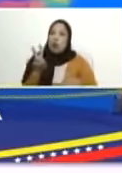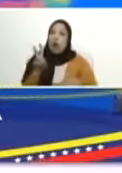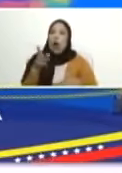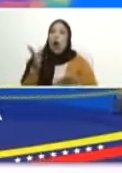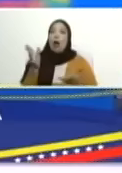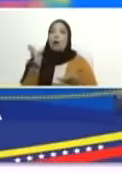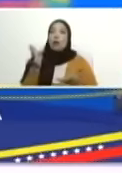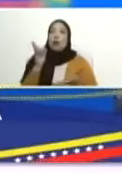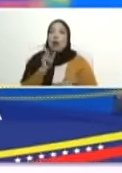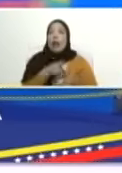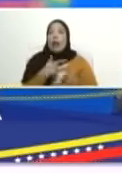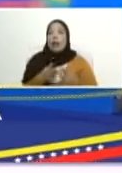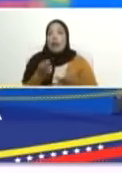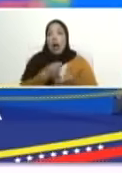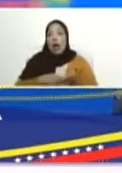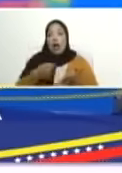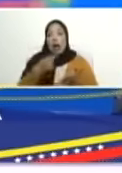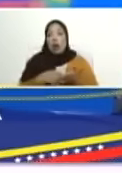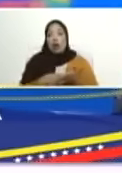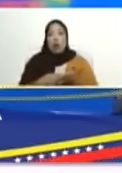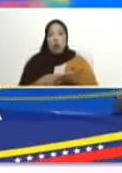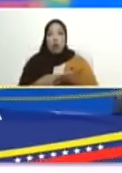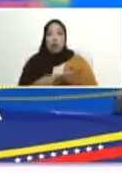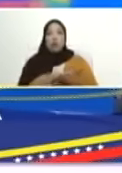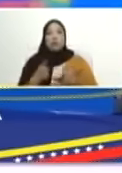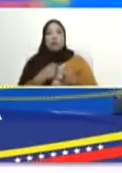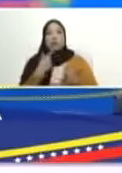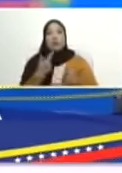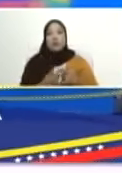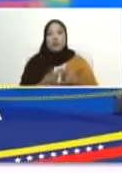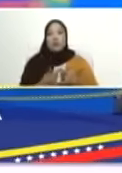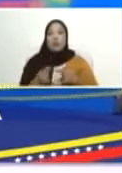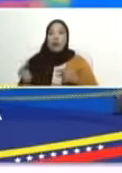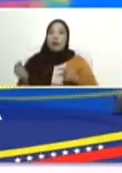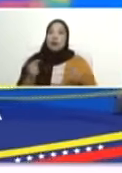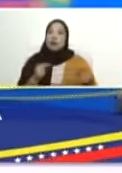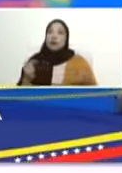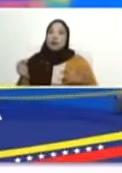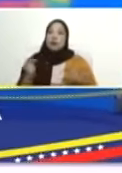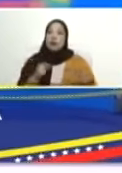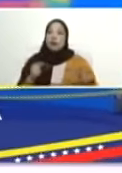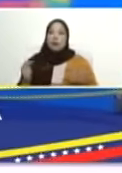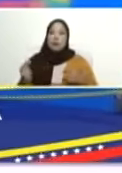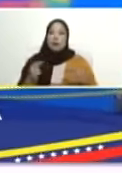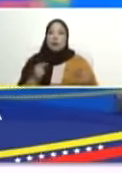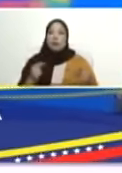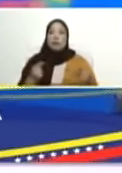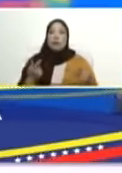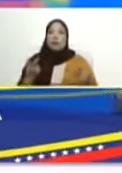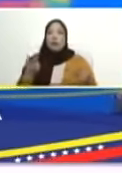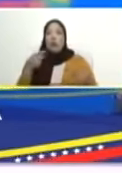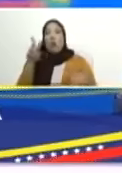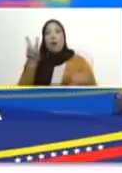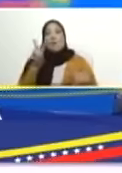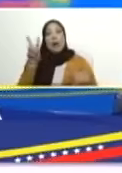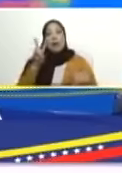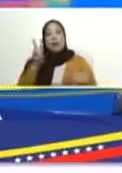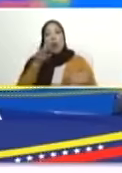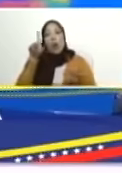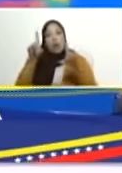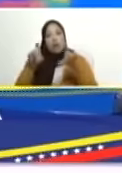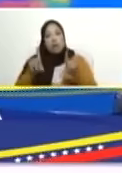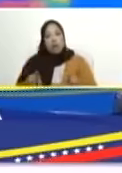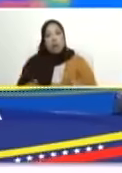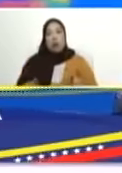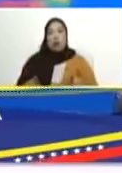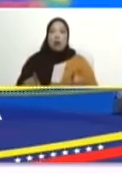engañé. Eso está escrito. Entonces, en ese tribunal, además del engaño, que no dejaron a Venezuela presentar pruebas, después